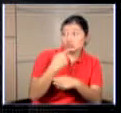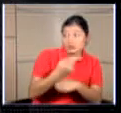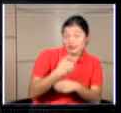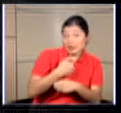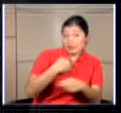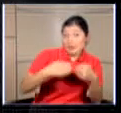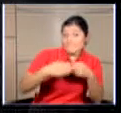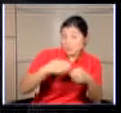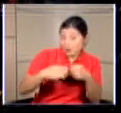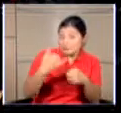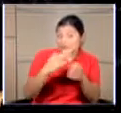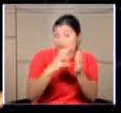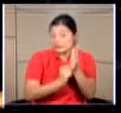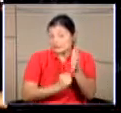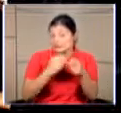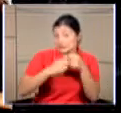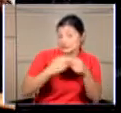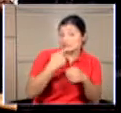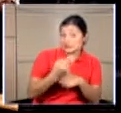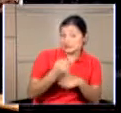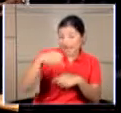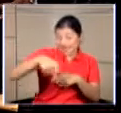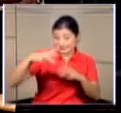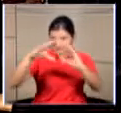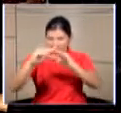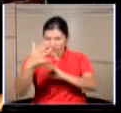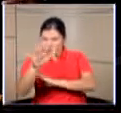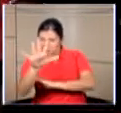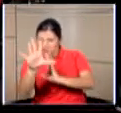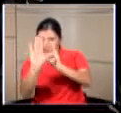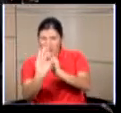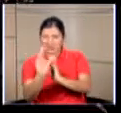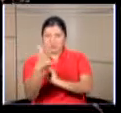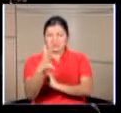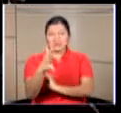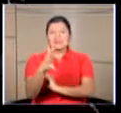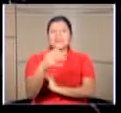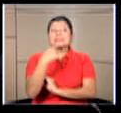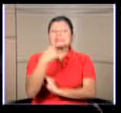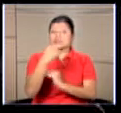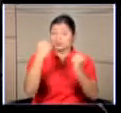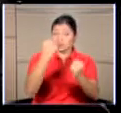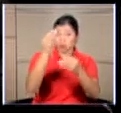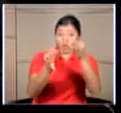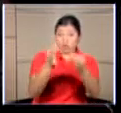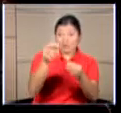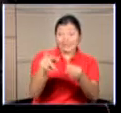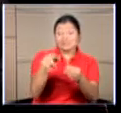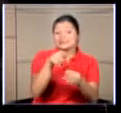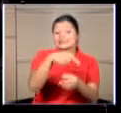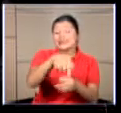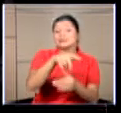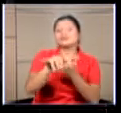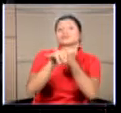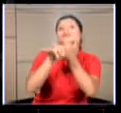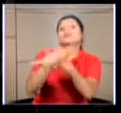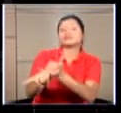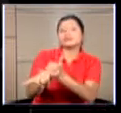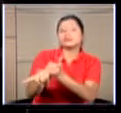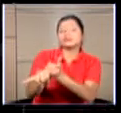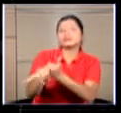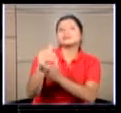problemas. Incluso esta tarde, a eso de las 5 de la tarde aproximadamente, pues ellos aseguraron que interpusieron un recurso